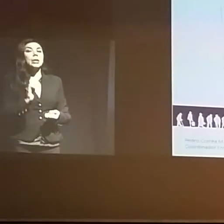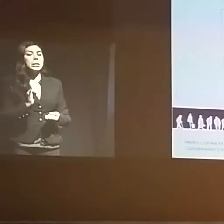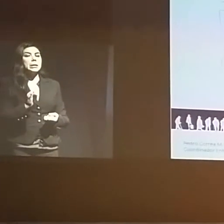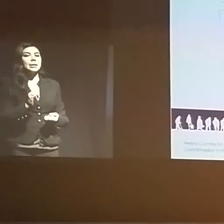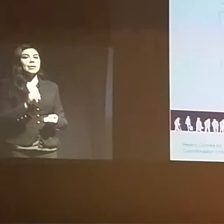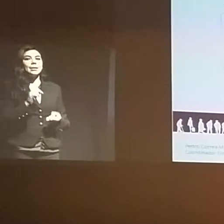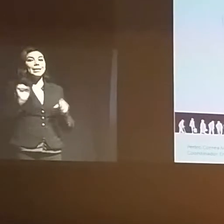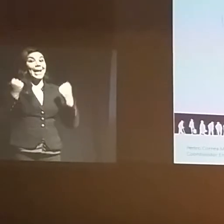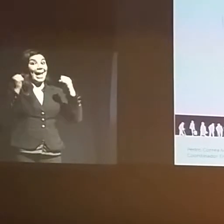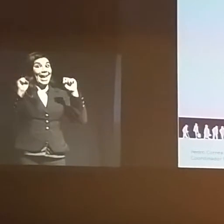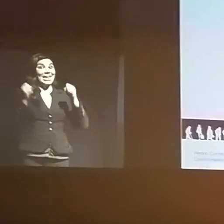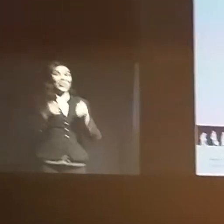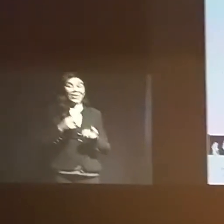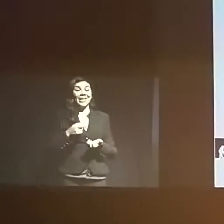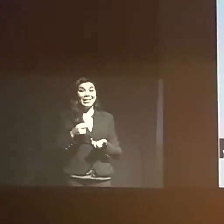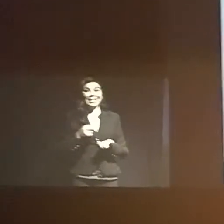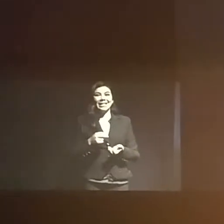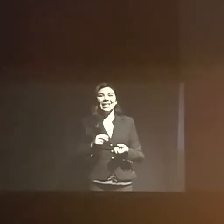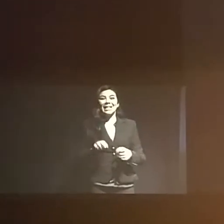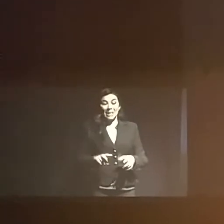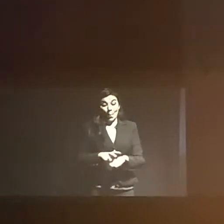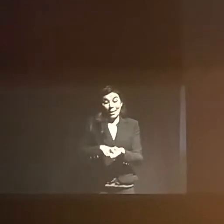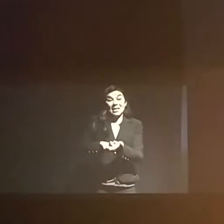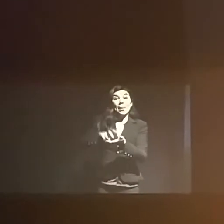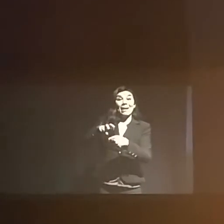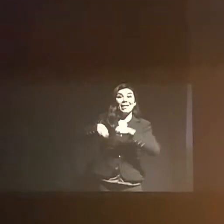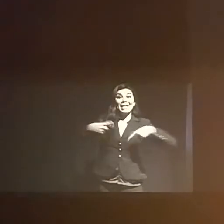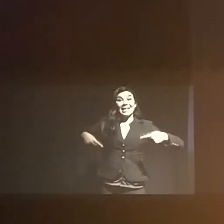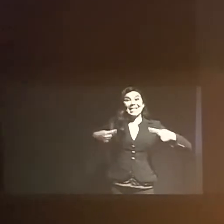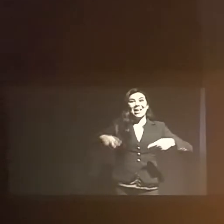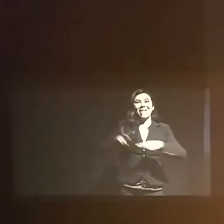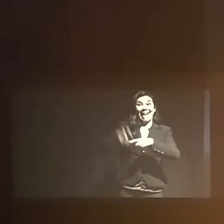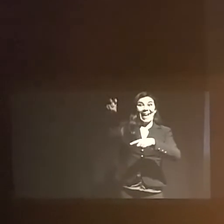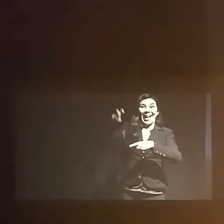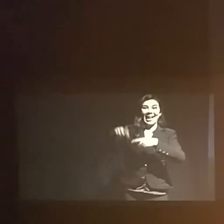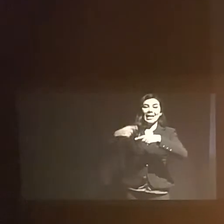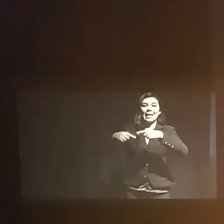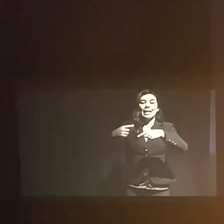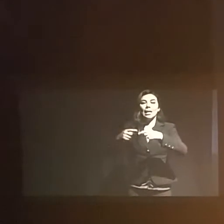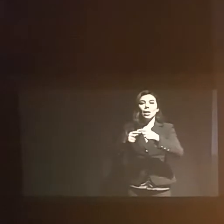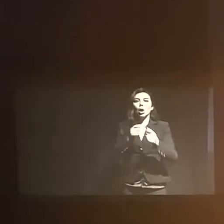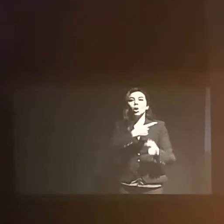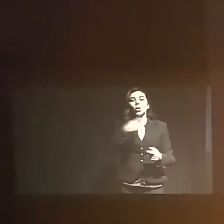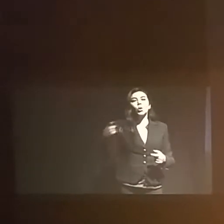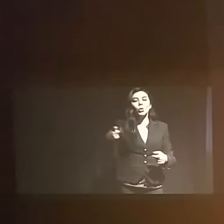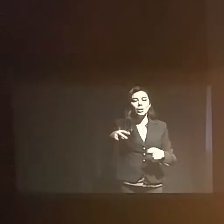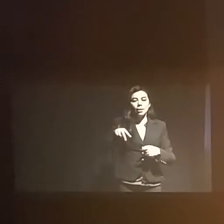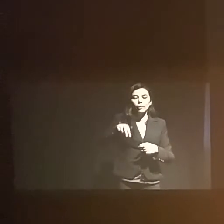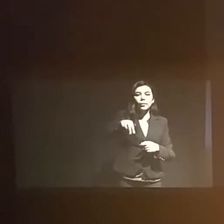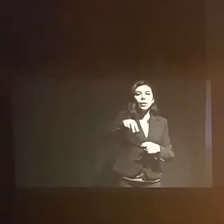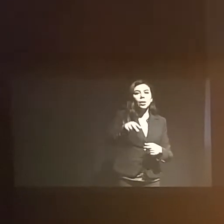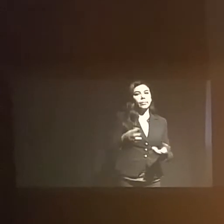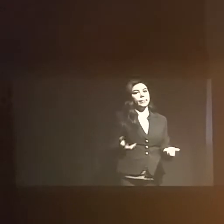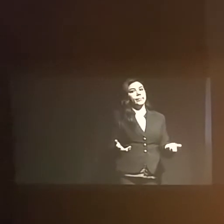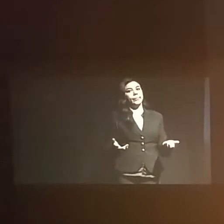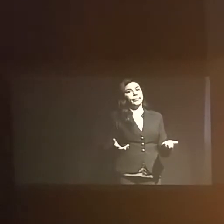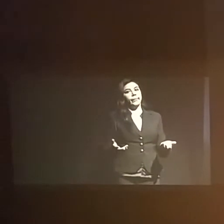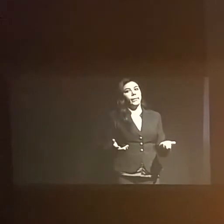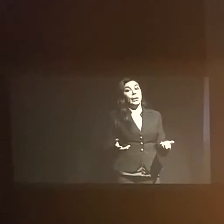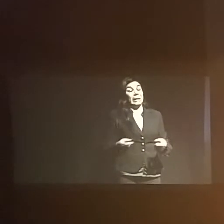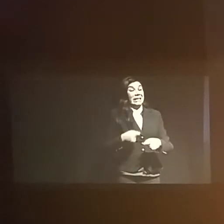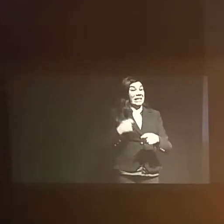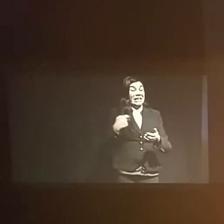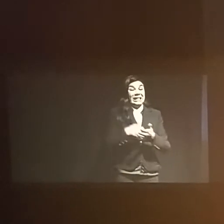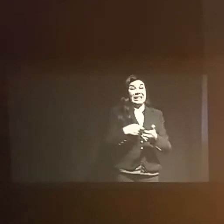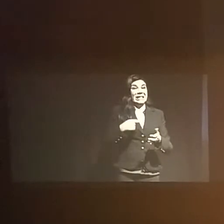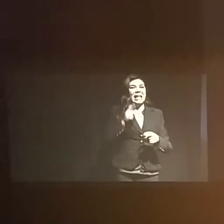si gana esto, entonces como que se parara de la silla de ruedas y ganara los 100 metros planos. La verdad es que no quiso ofender, pero la hicieron pedazos, o